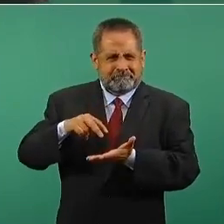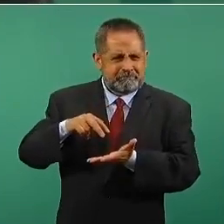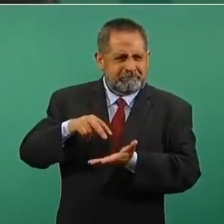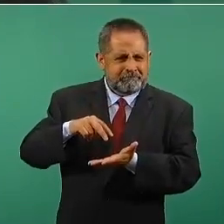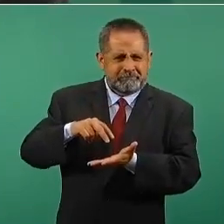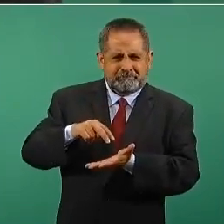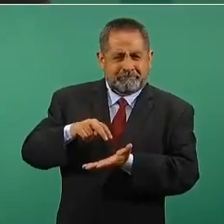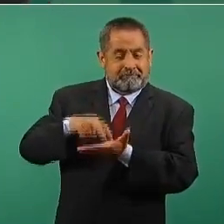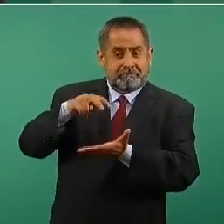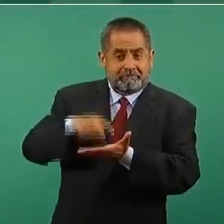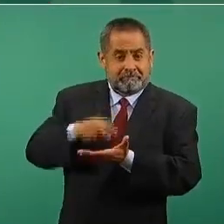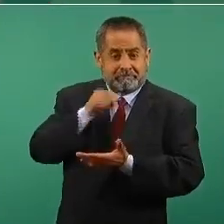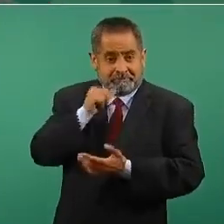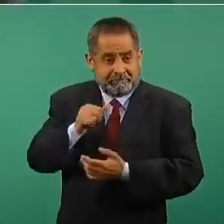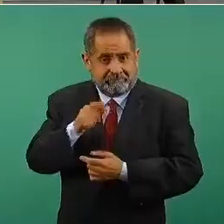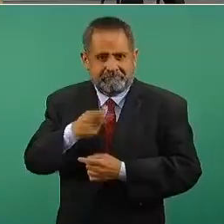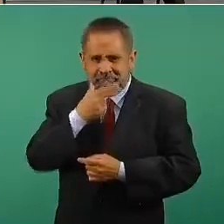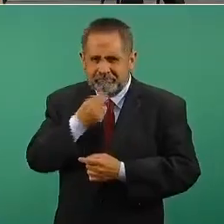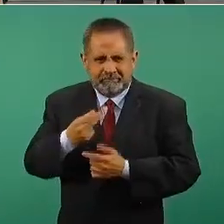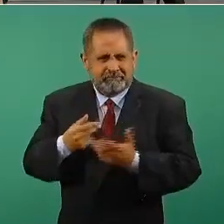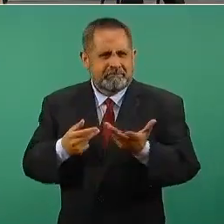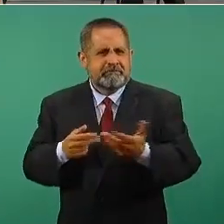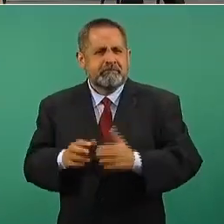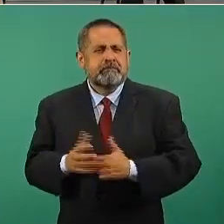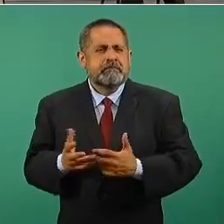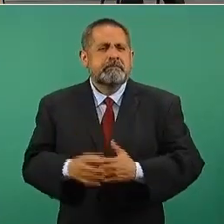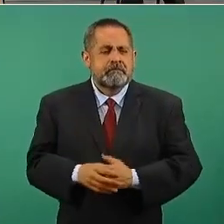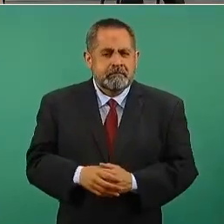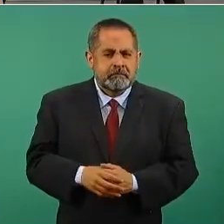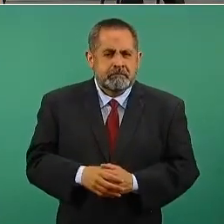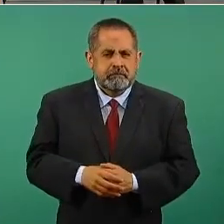macho. Pero ¿qué hacían